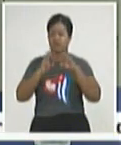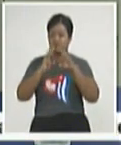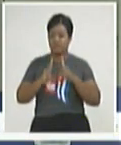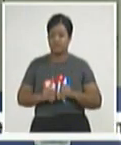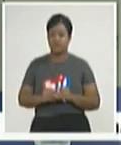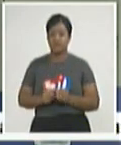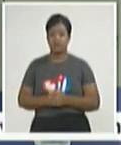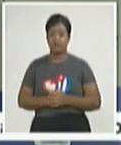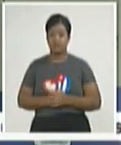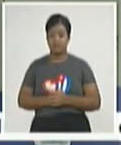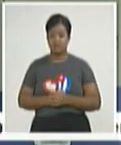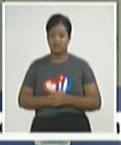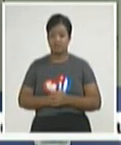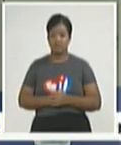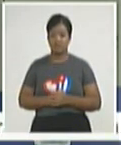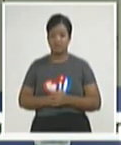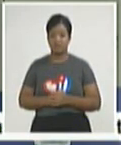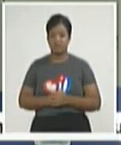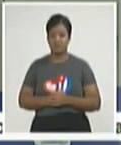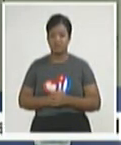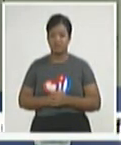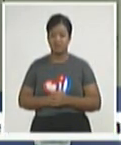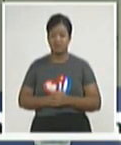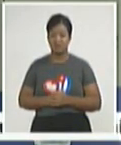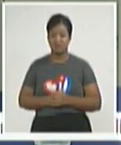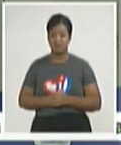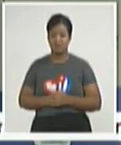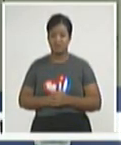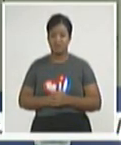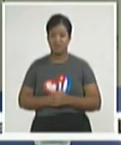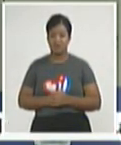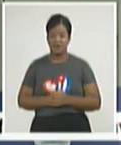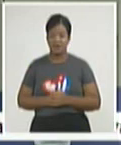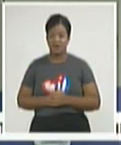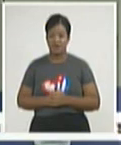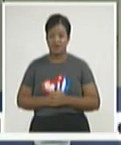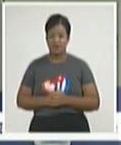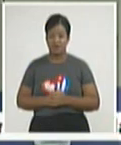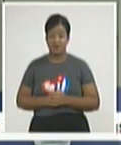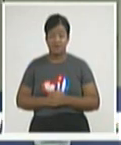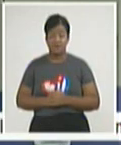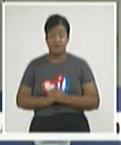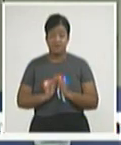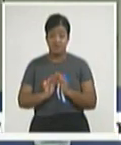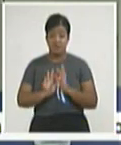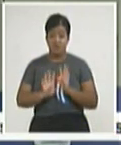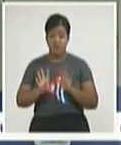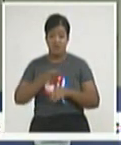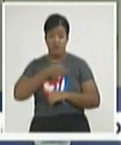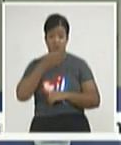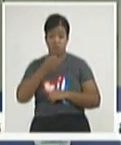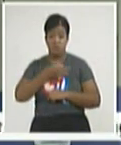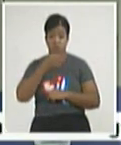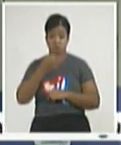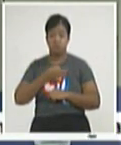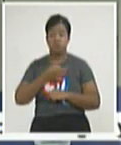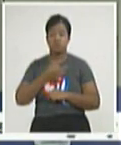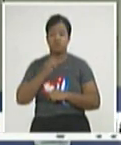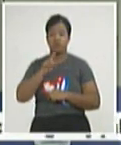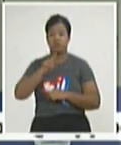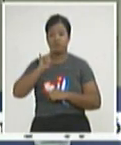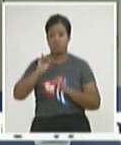se confirman en el día de ayer, que podemos decir, como ya habíamos comentado, que son 191